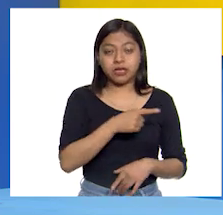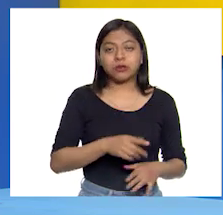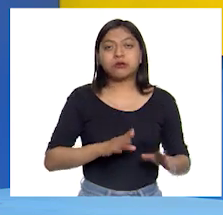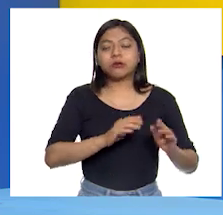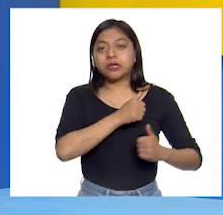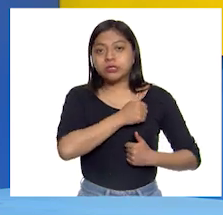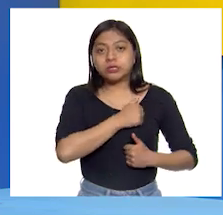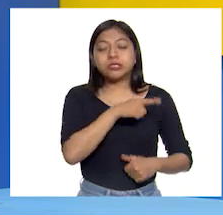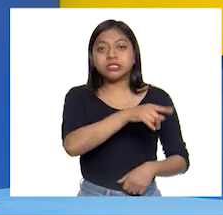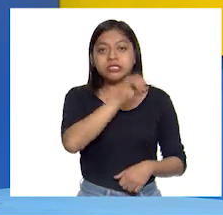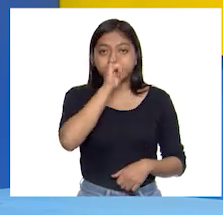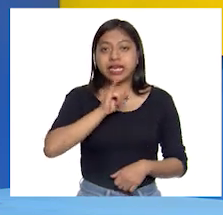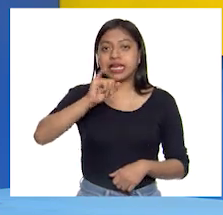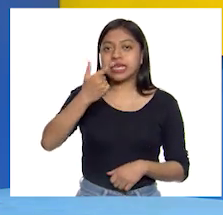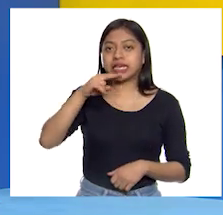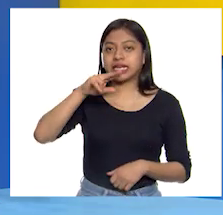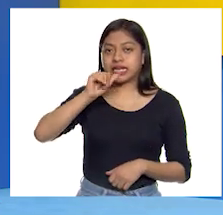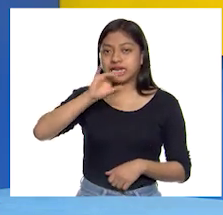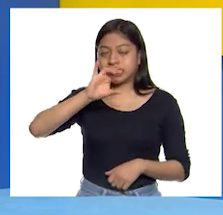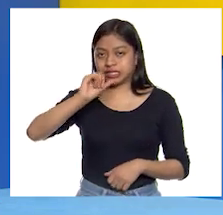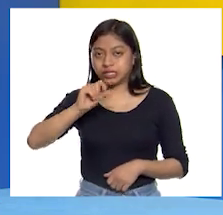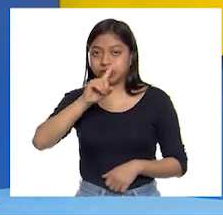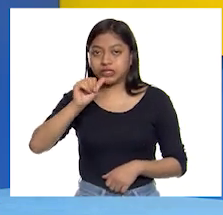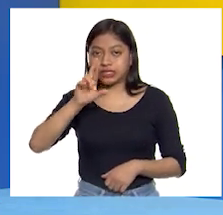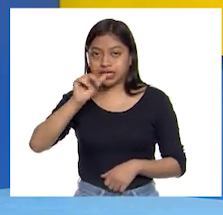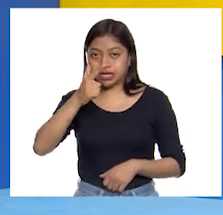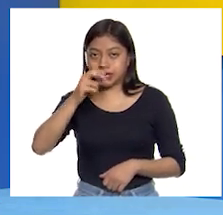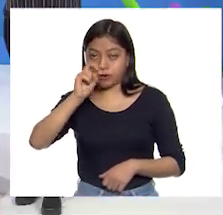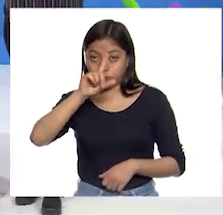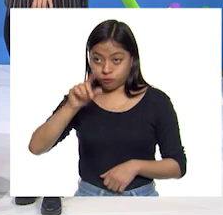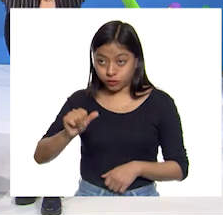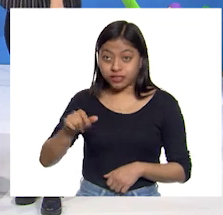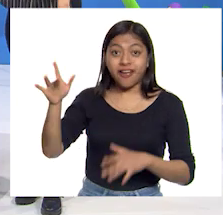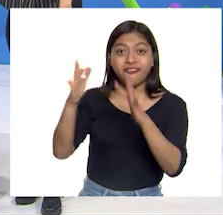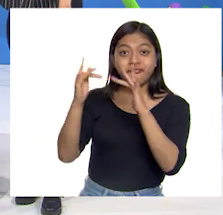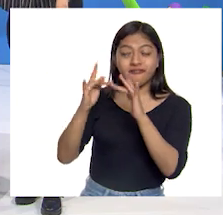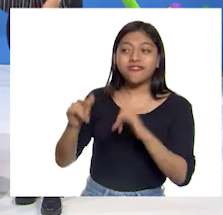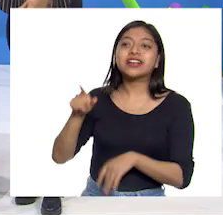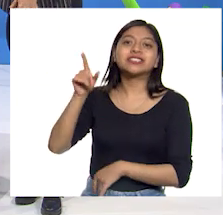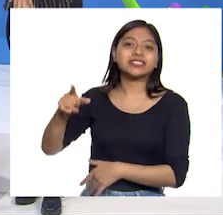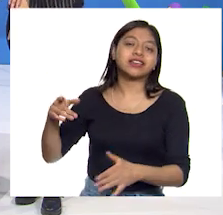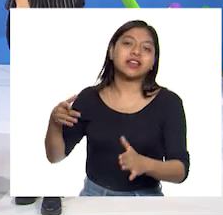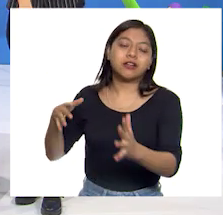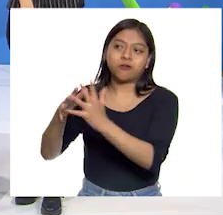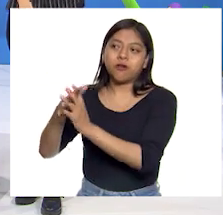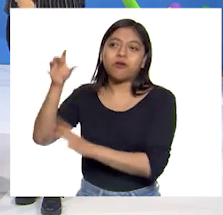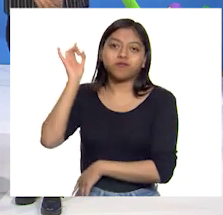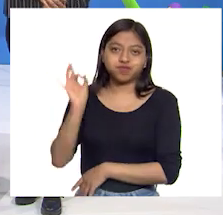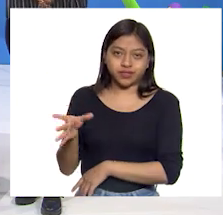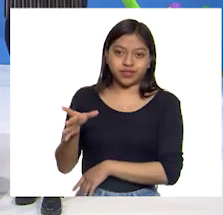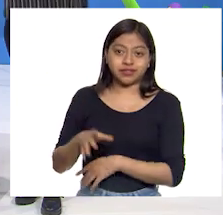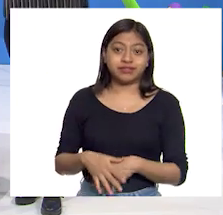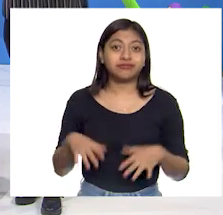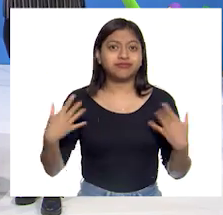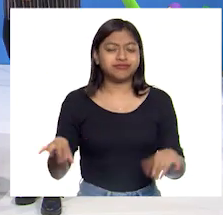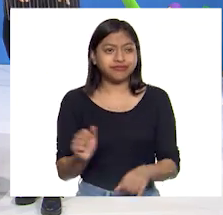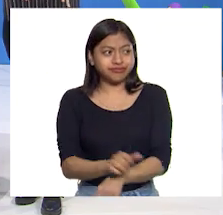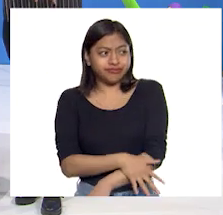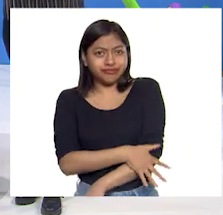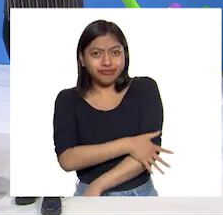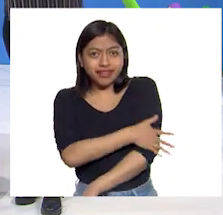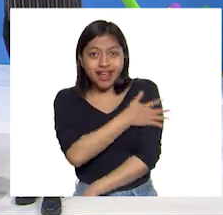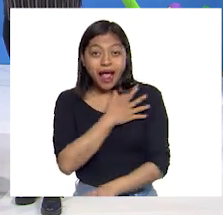Ignacio Zaragoza, salió victorioso y venció al ejército francés. Uy, se me pone la piel chinita solo de recordar